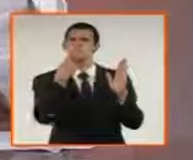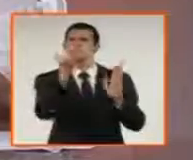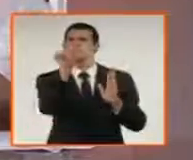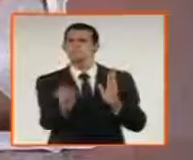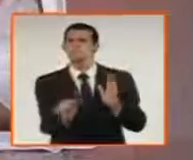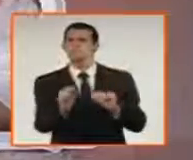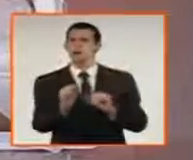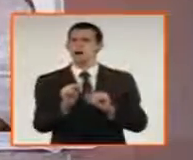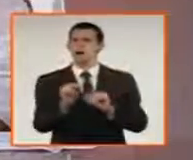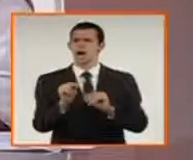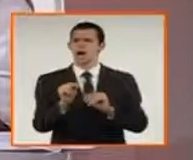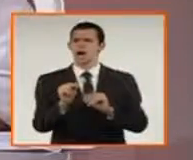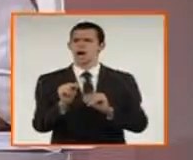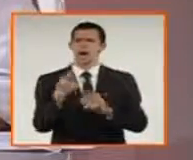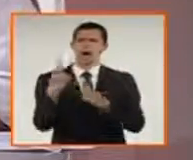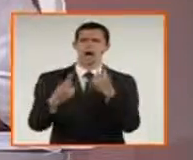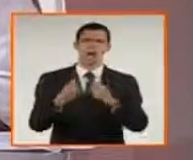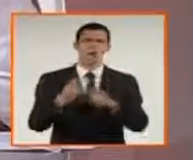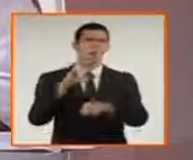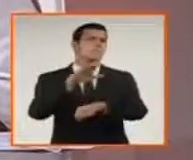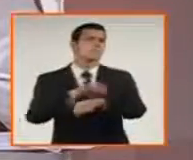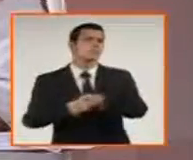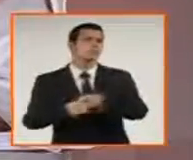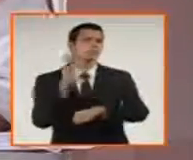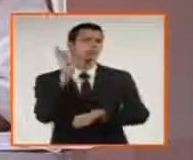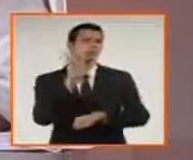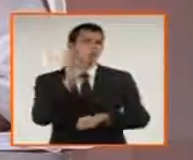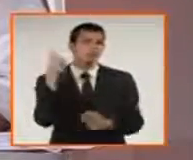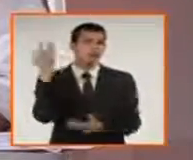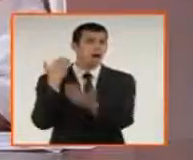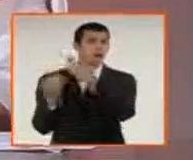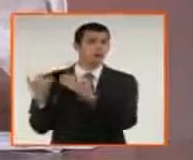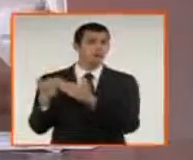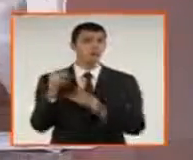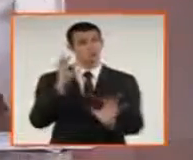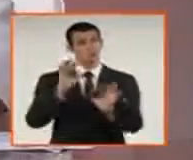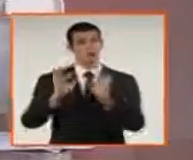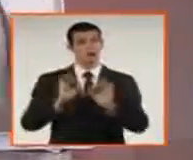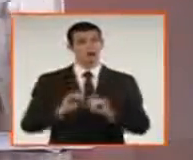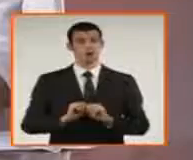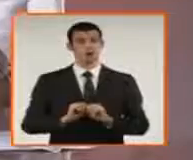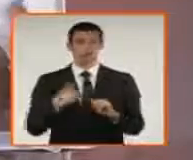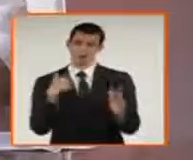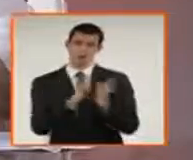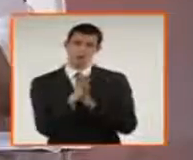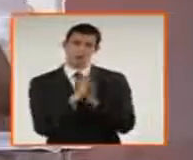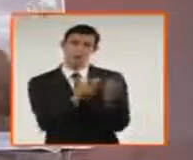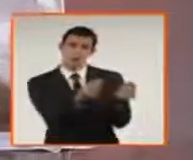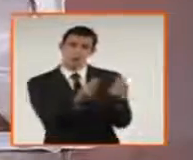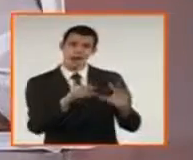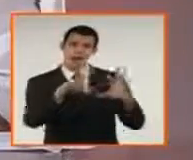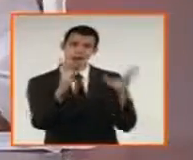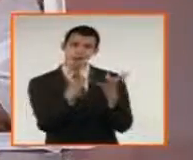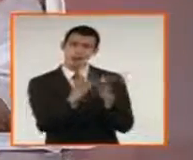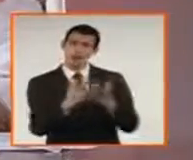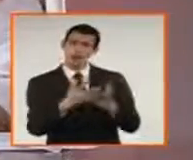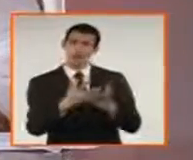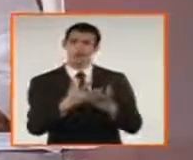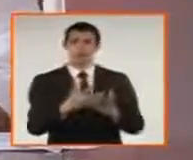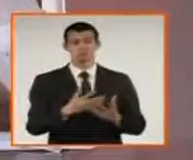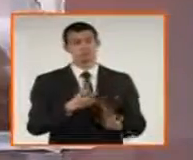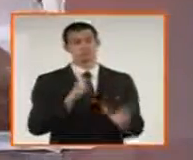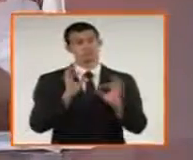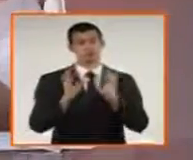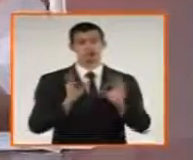pueden figurar dos parientes en un mismo tribunal, claro, que va a decidir un caso. El notario no puede actuar como fedatario en